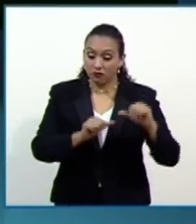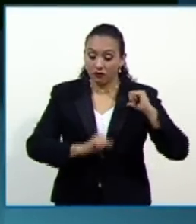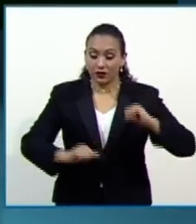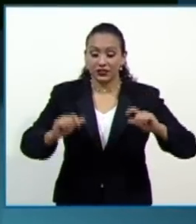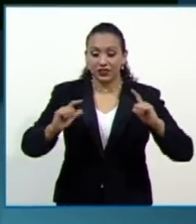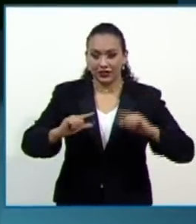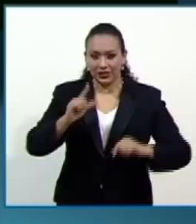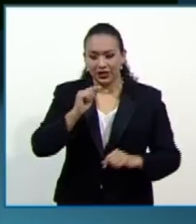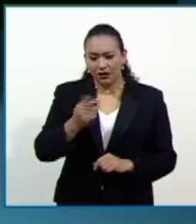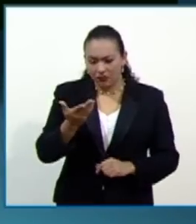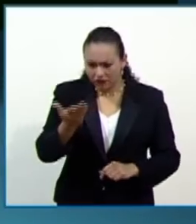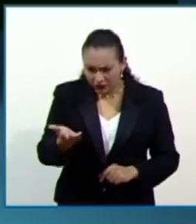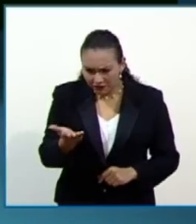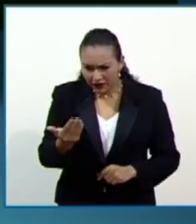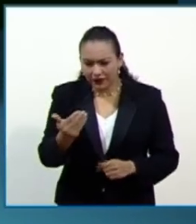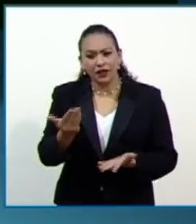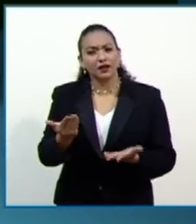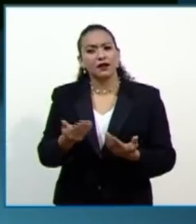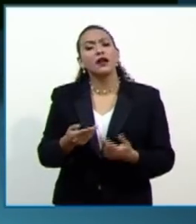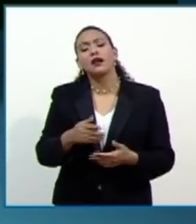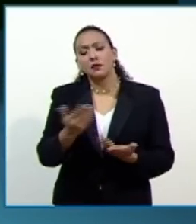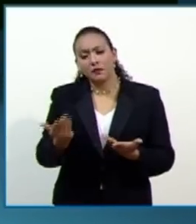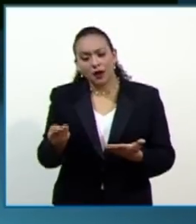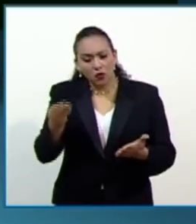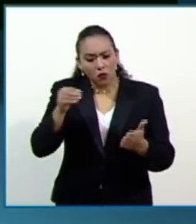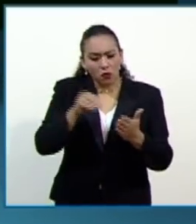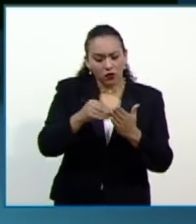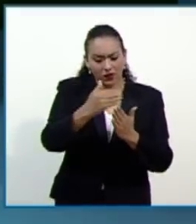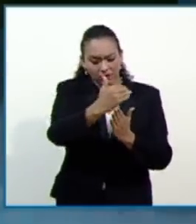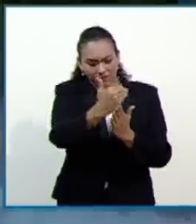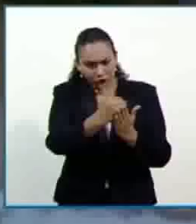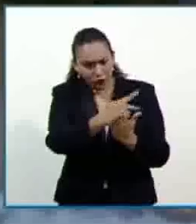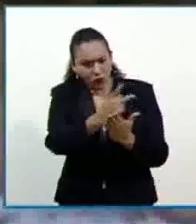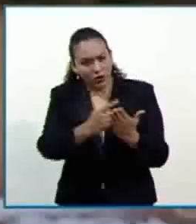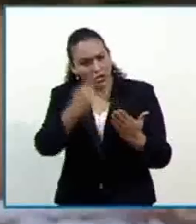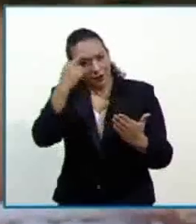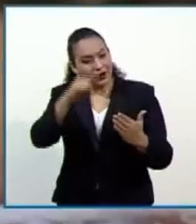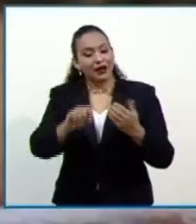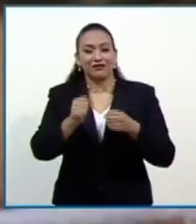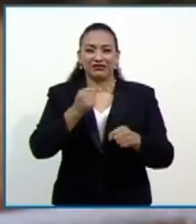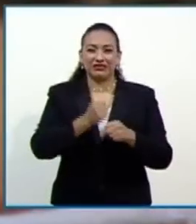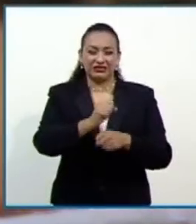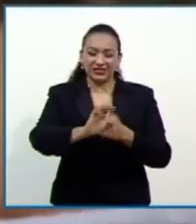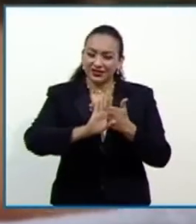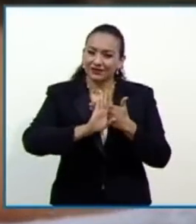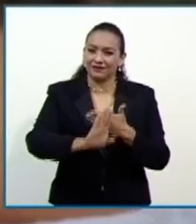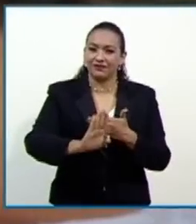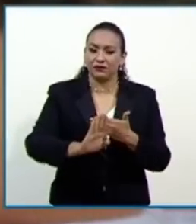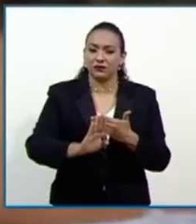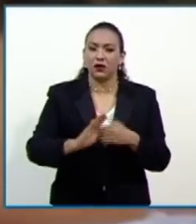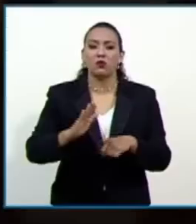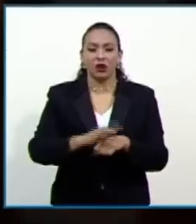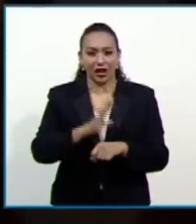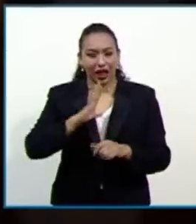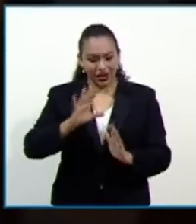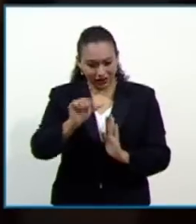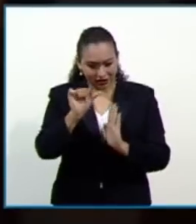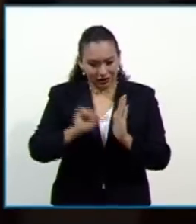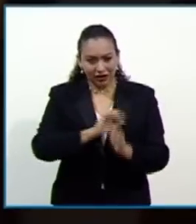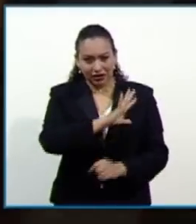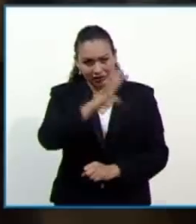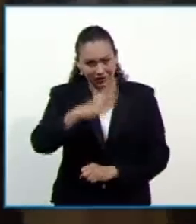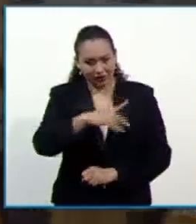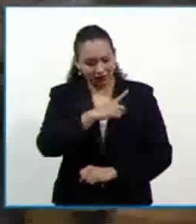de la República la expedición del Programa Nacional para Prevenir y Sancionar la Tortura en cumplimiento con lo previsto en la Ley General